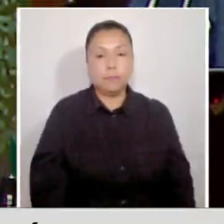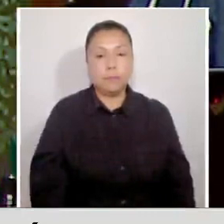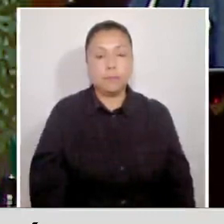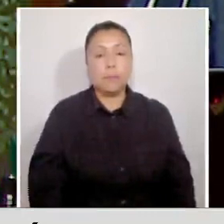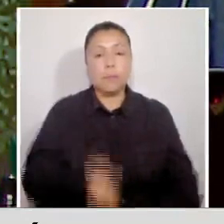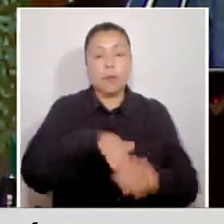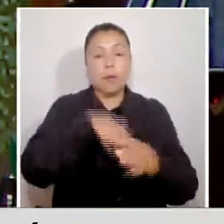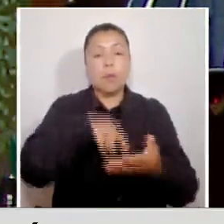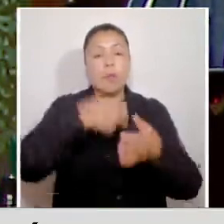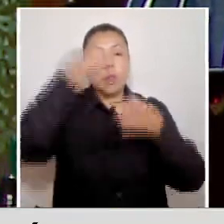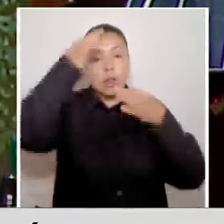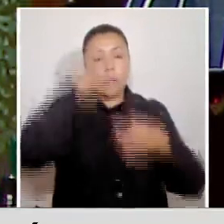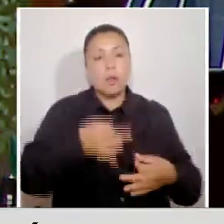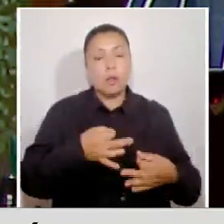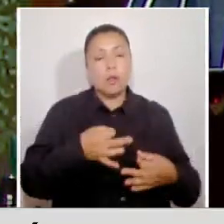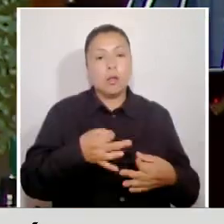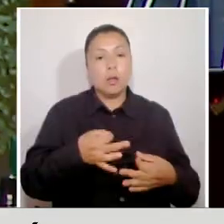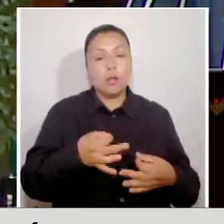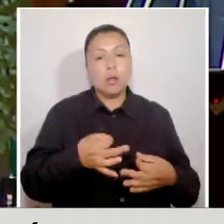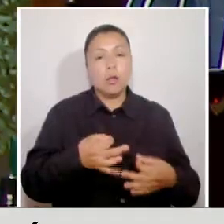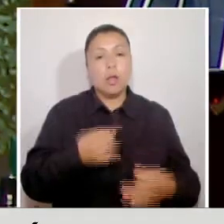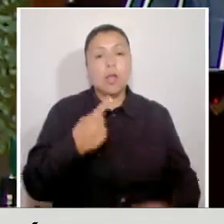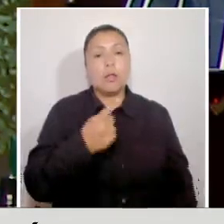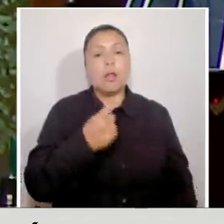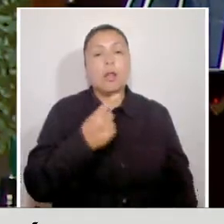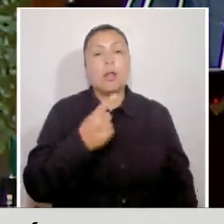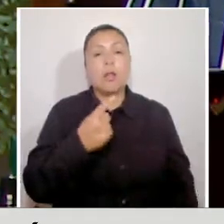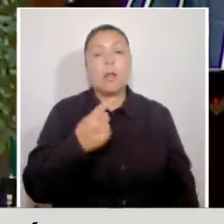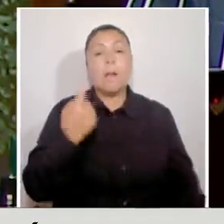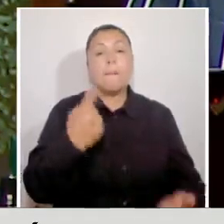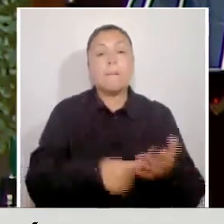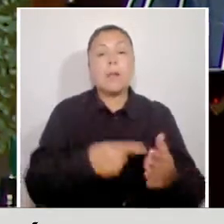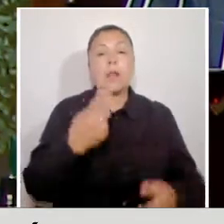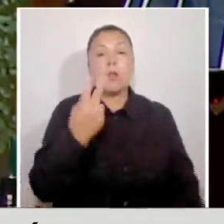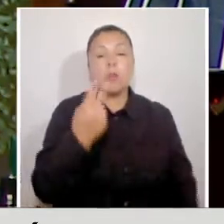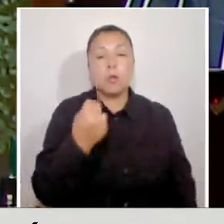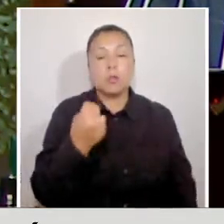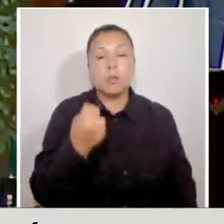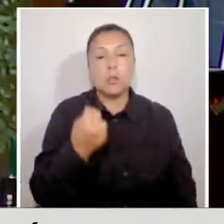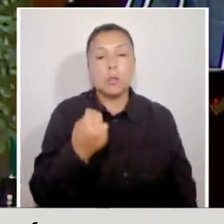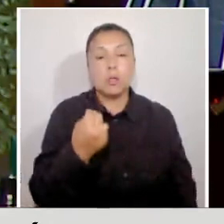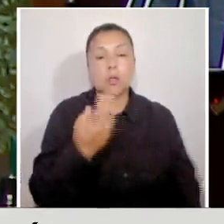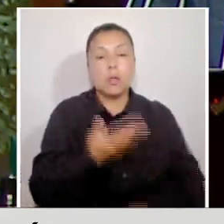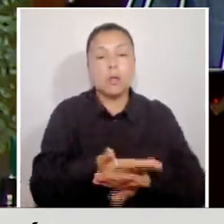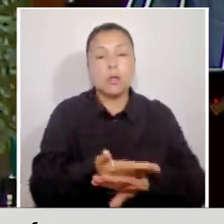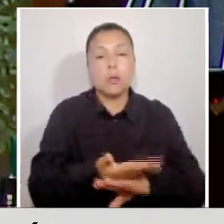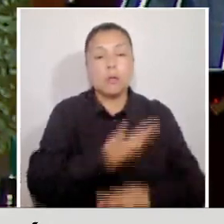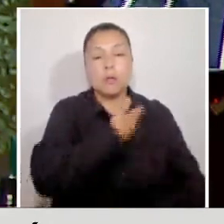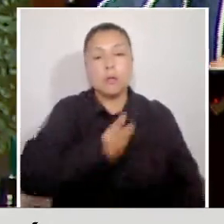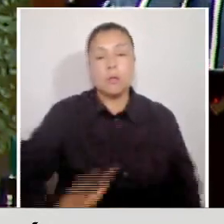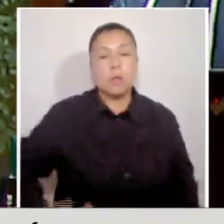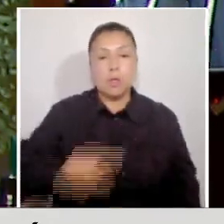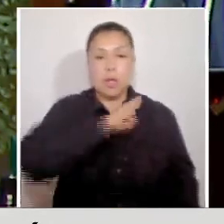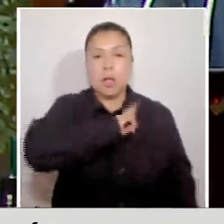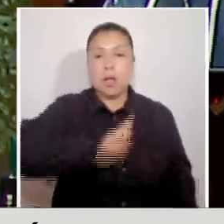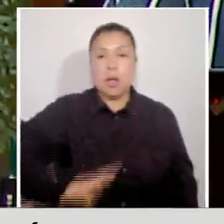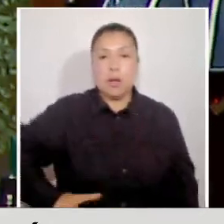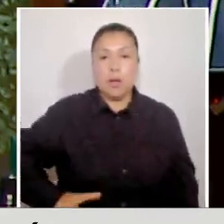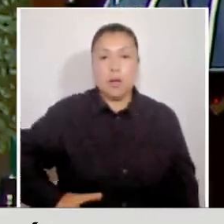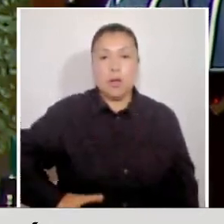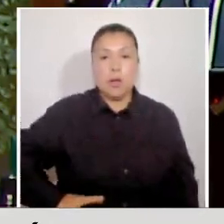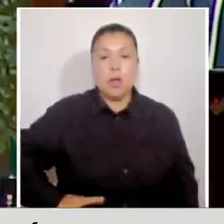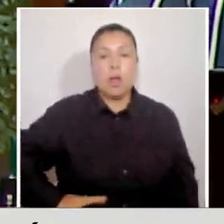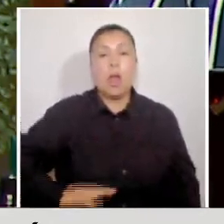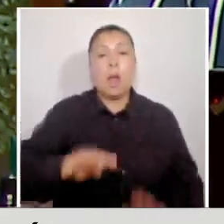la resolución número 102 Perdón 102 que solicita su excelencia el presidente de la república adoptar las